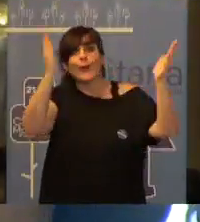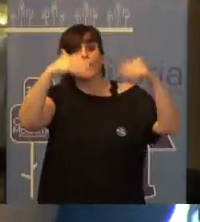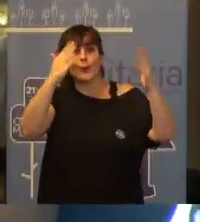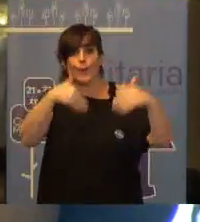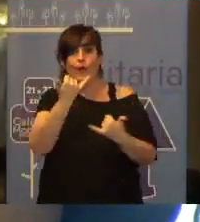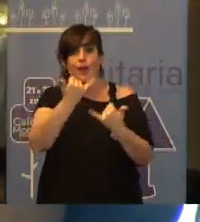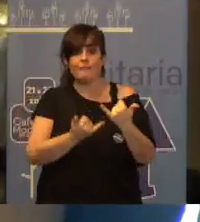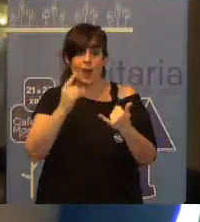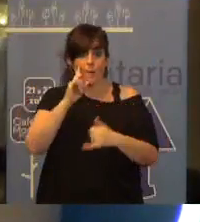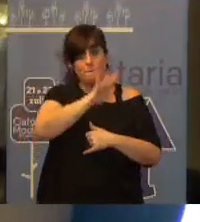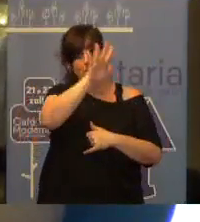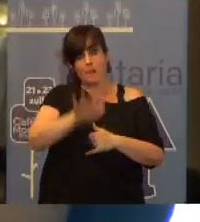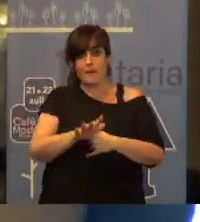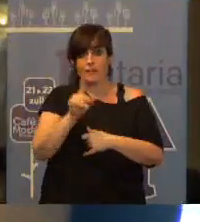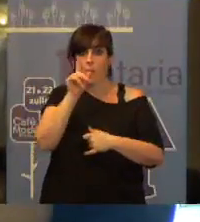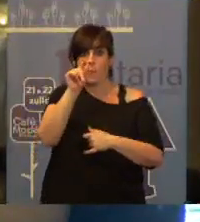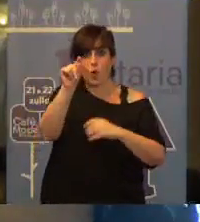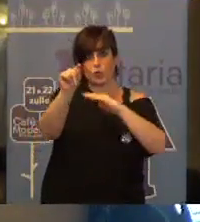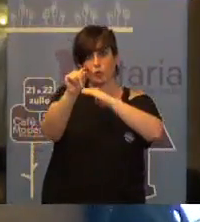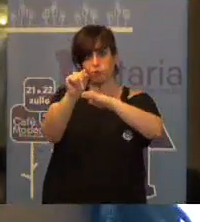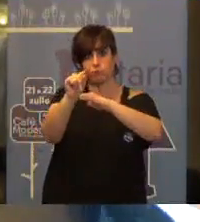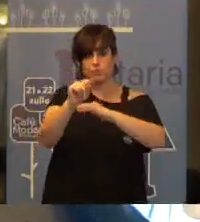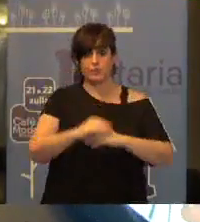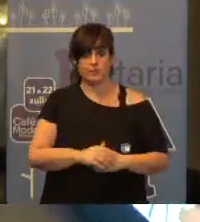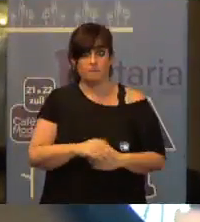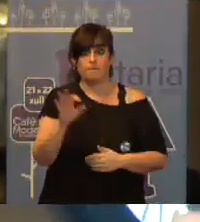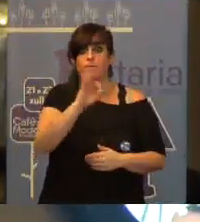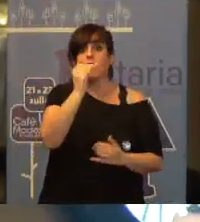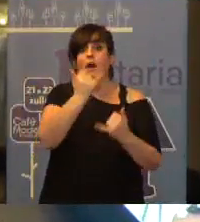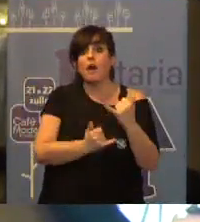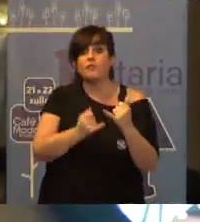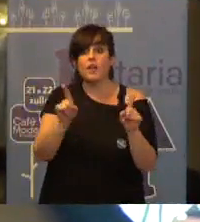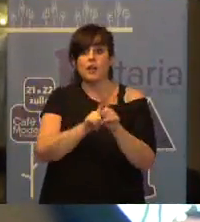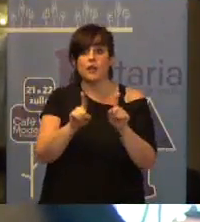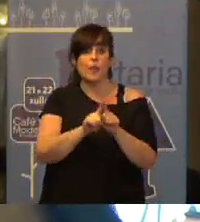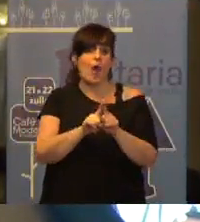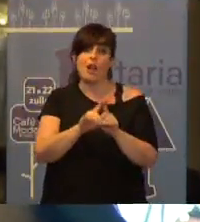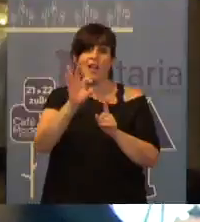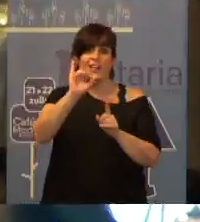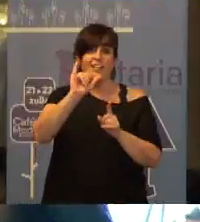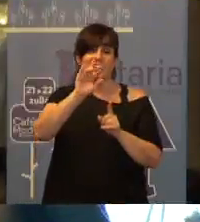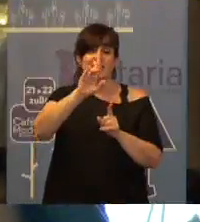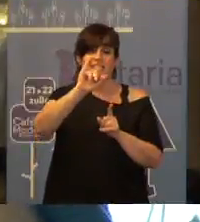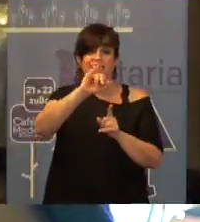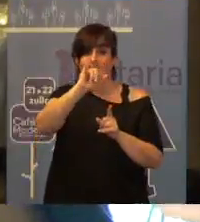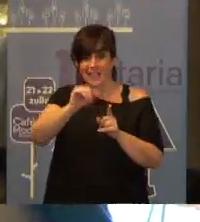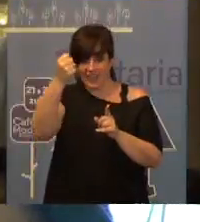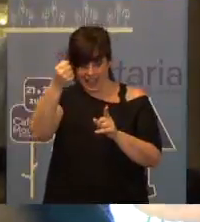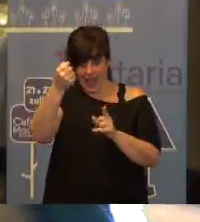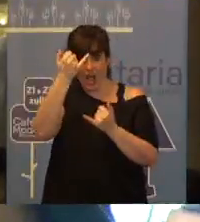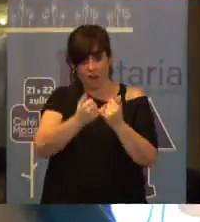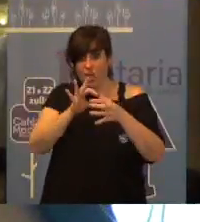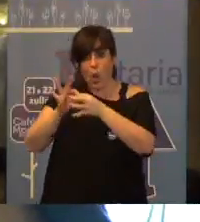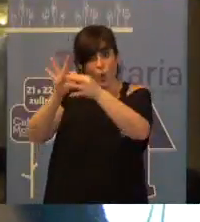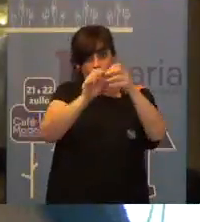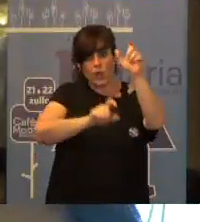un polo sin cabeza, non? E podemos acabar, pois, como acabou Sirisa. Sirisa, moita unidade popular, era a unidade da esquerda en